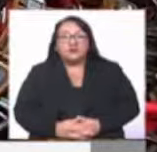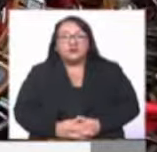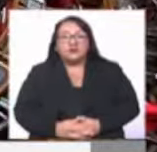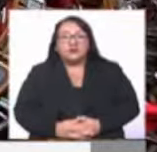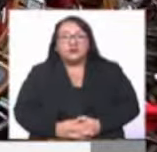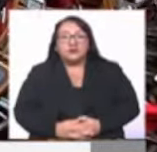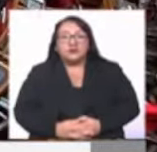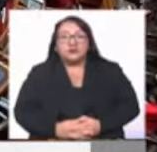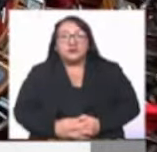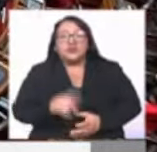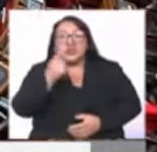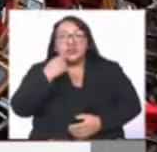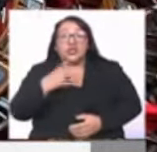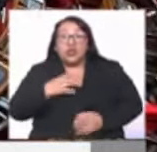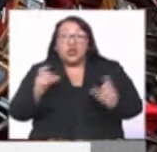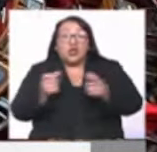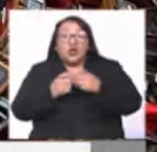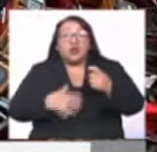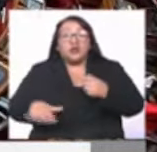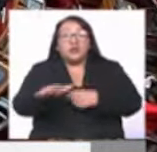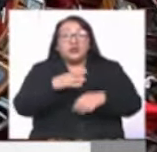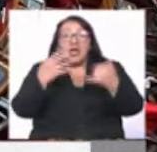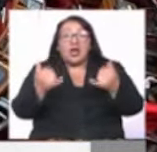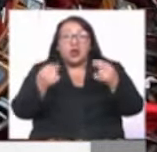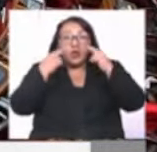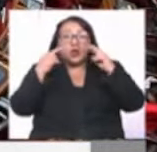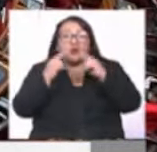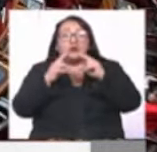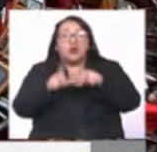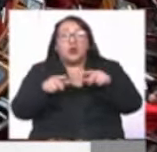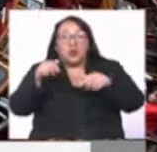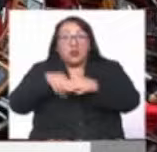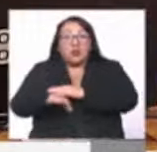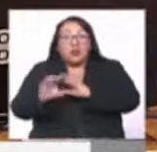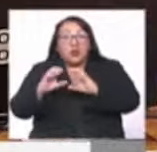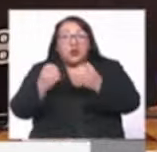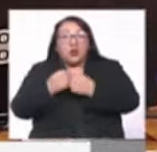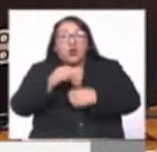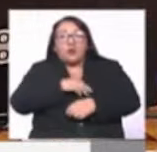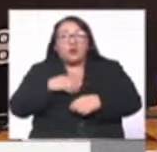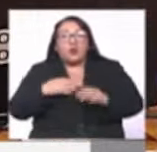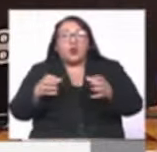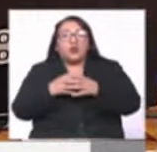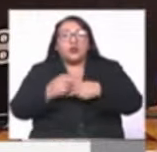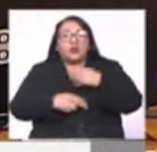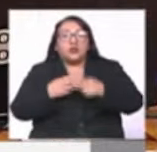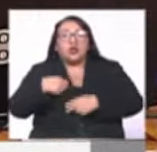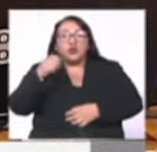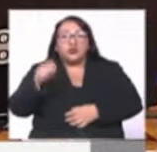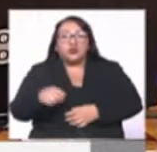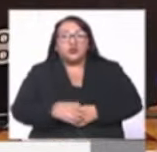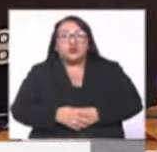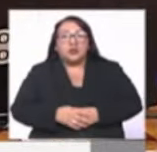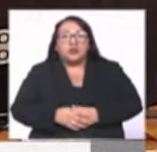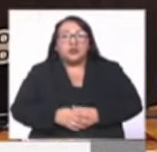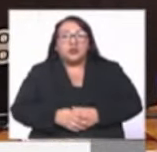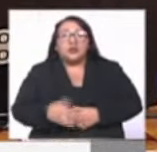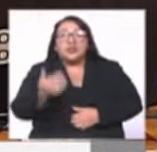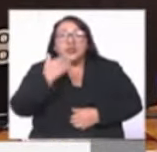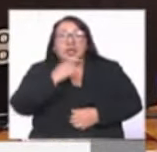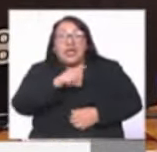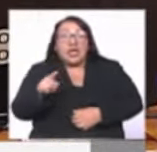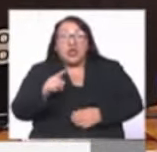República señores congresistas se encuentran en el recinto del Congreso los miembros de la junta Nacional de Justicia quienes